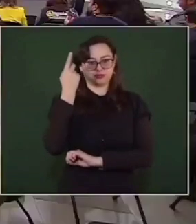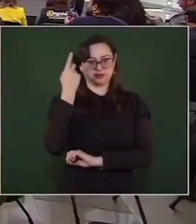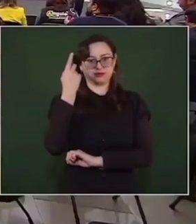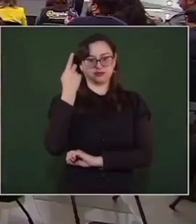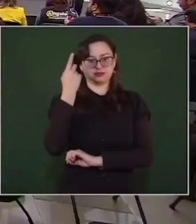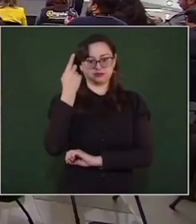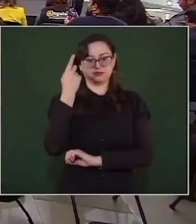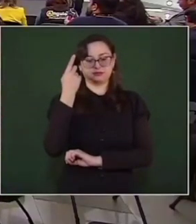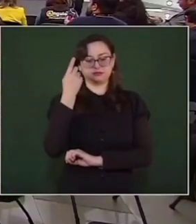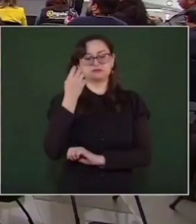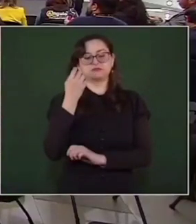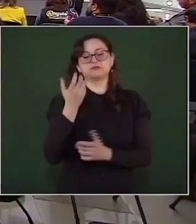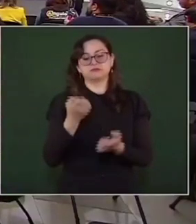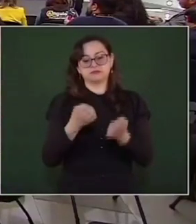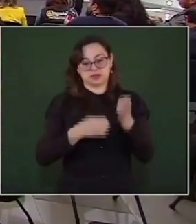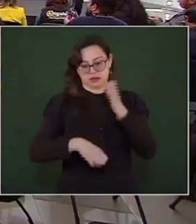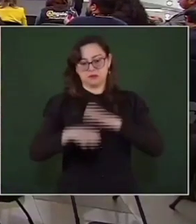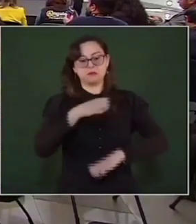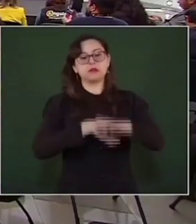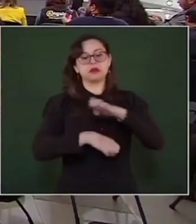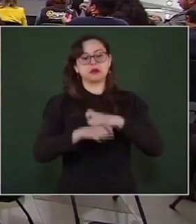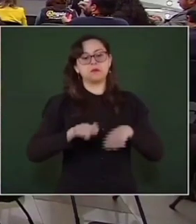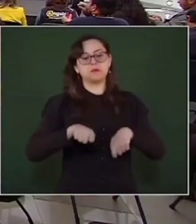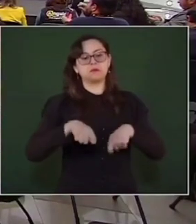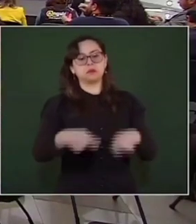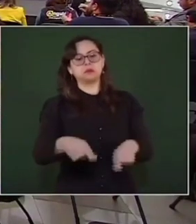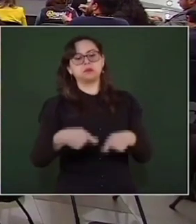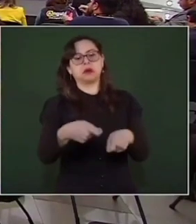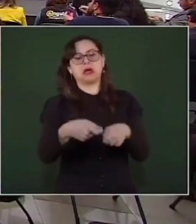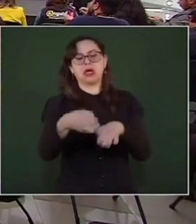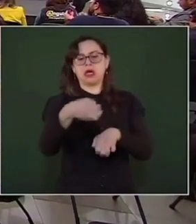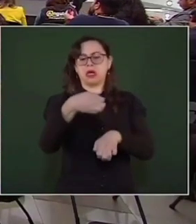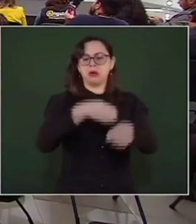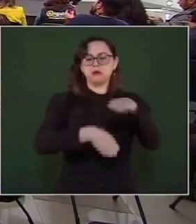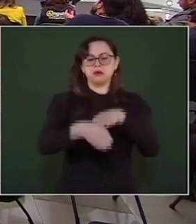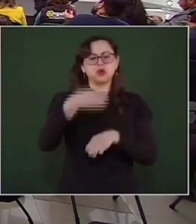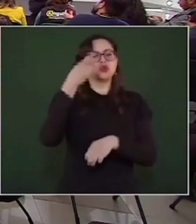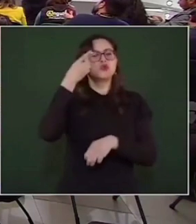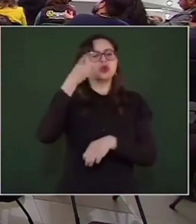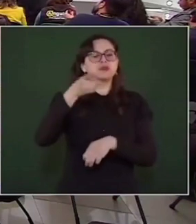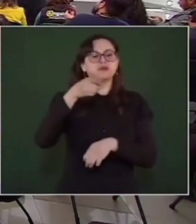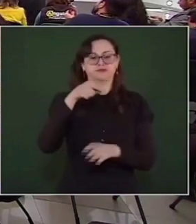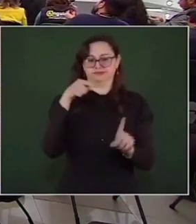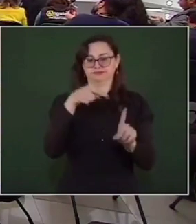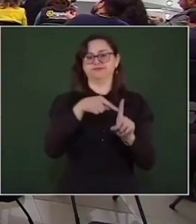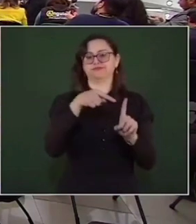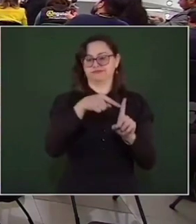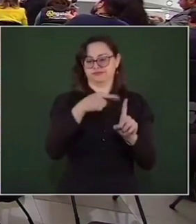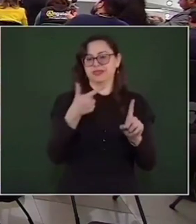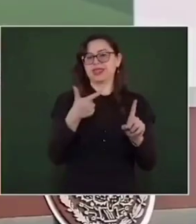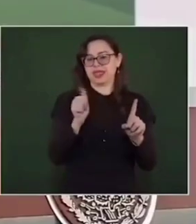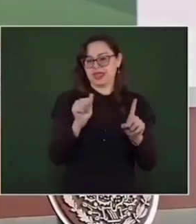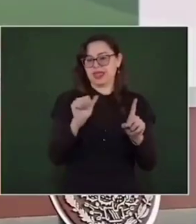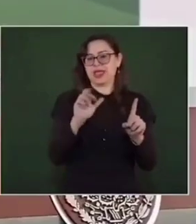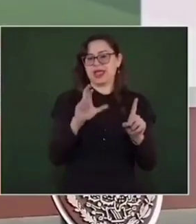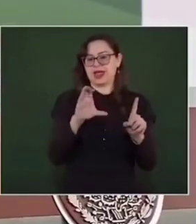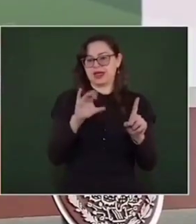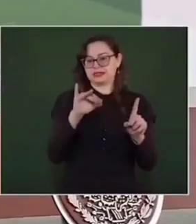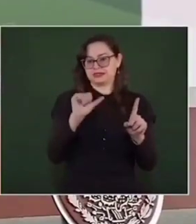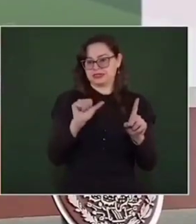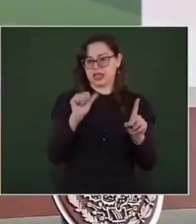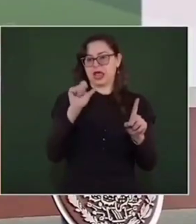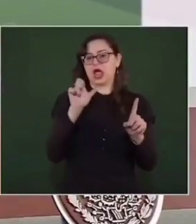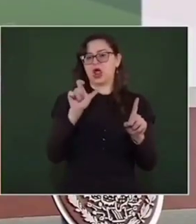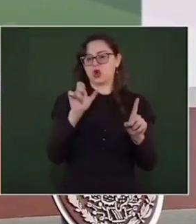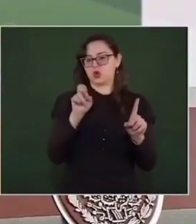Ninguno de esos contratos fue sometido a licitación alguna y todos fueron, casi